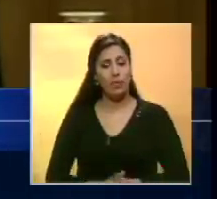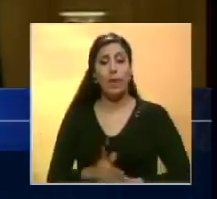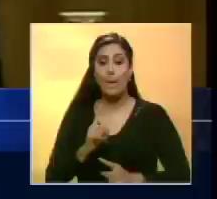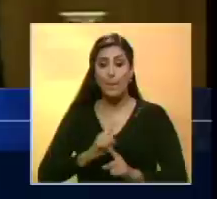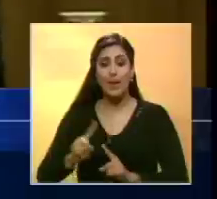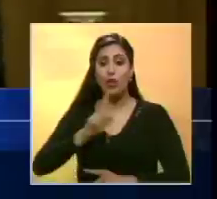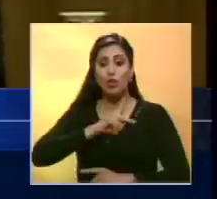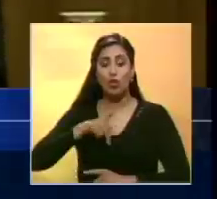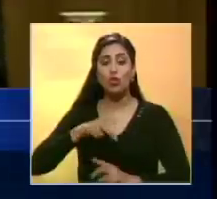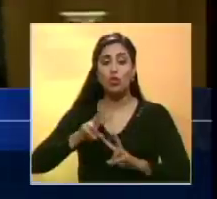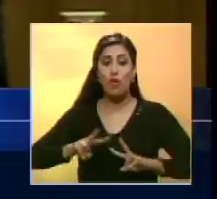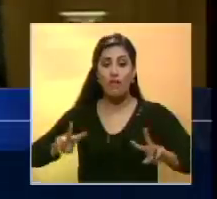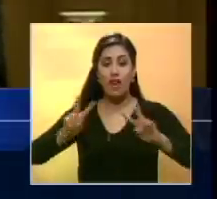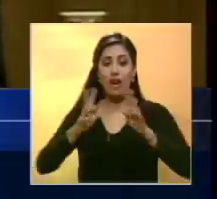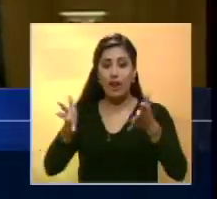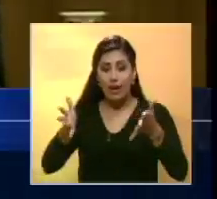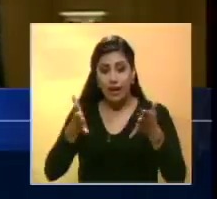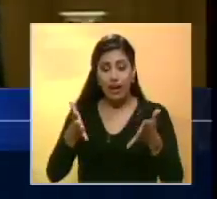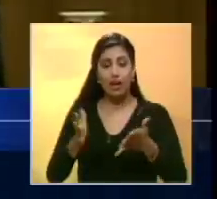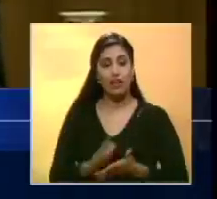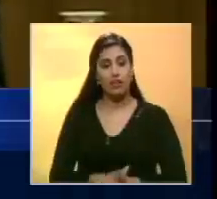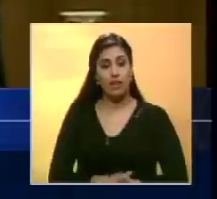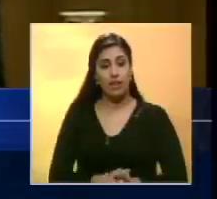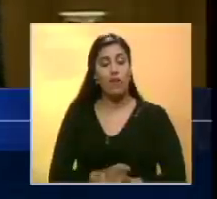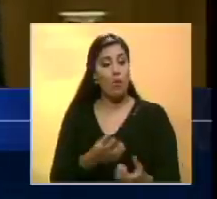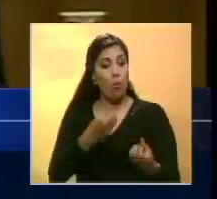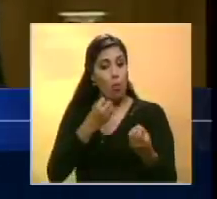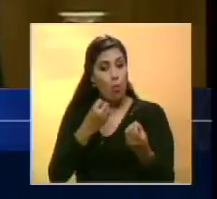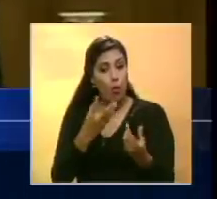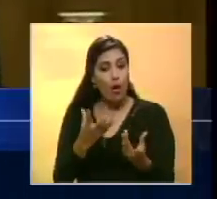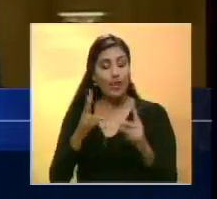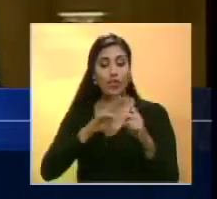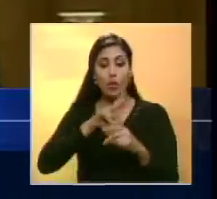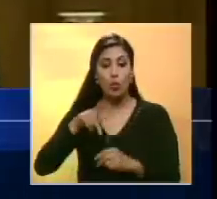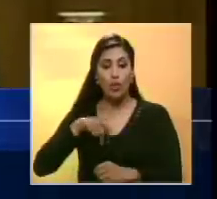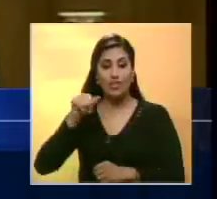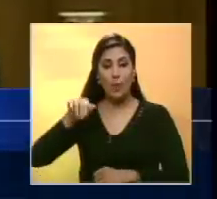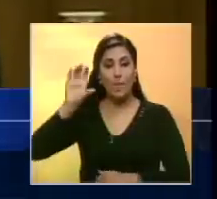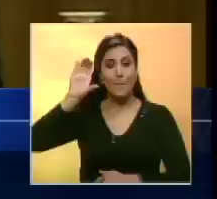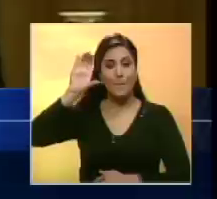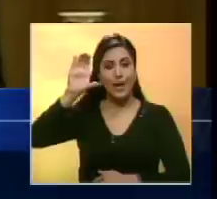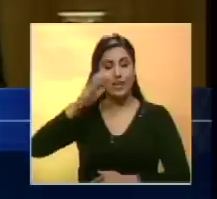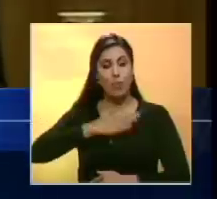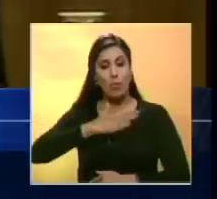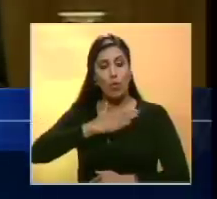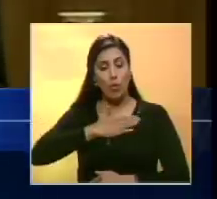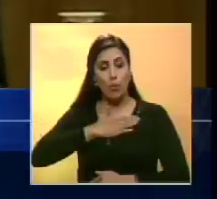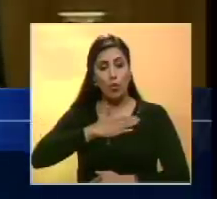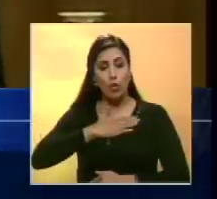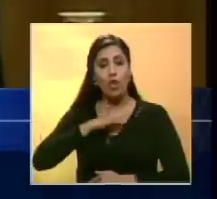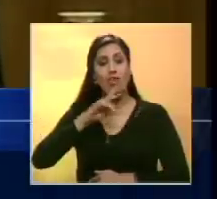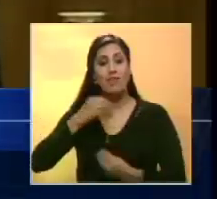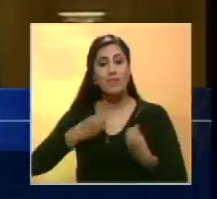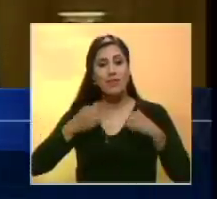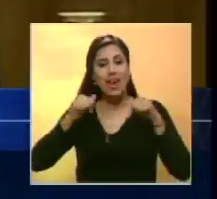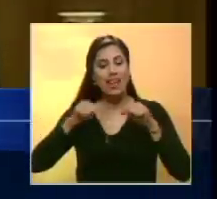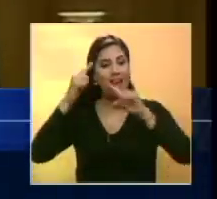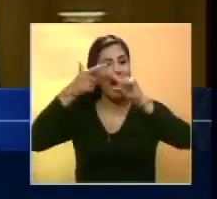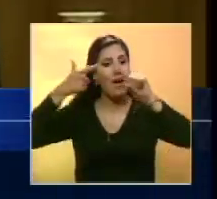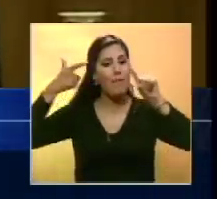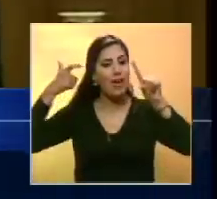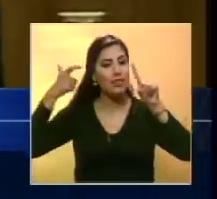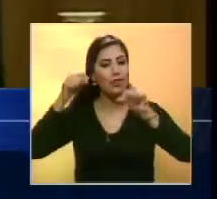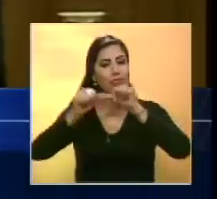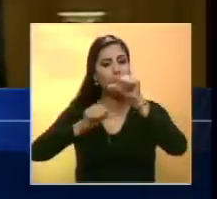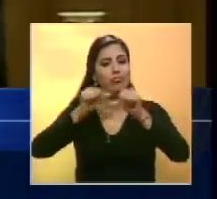pero que haremos valer nuestra victoria, decirle que esta es nuestra patria y que vivimos en Amazonas y